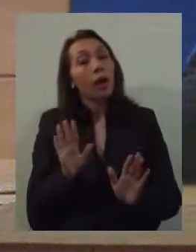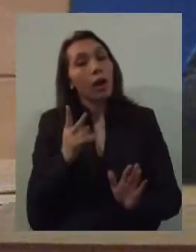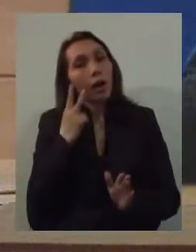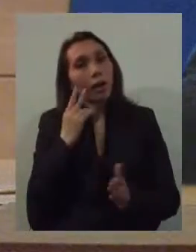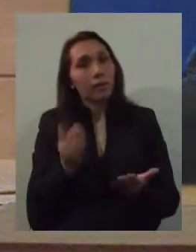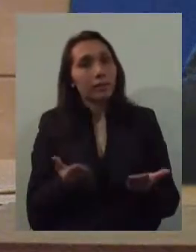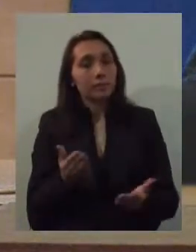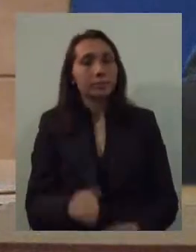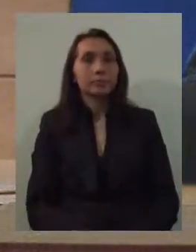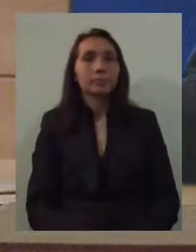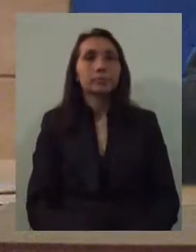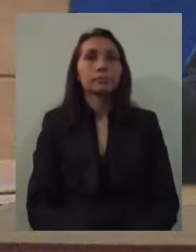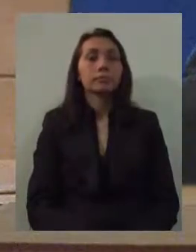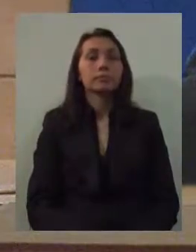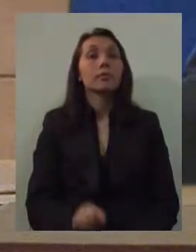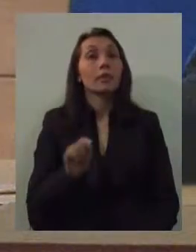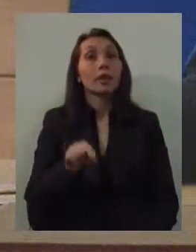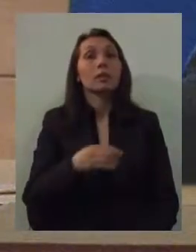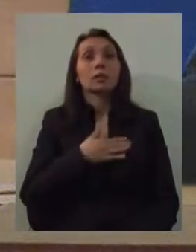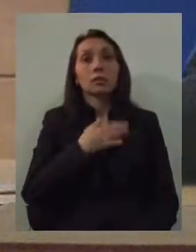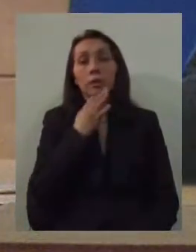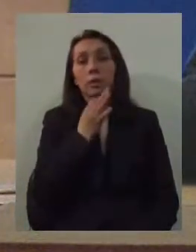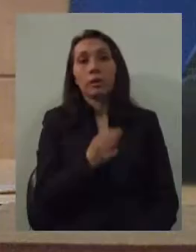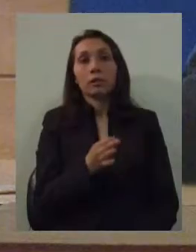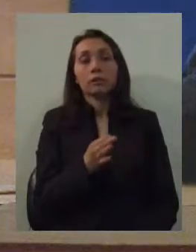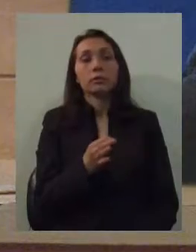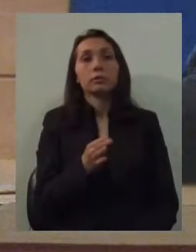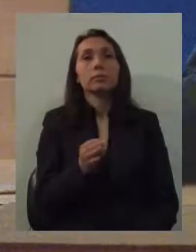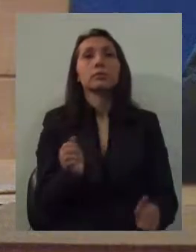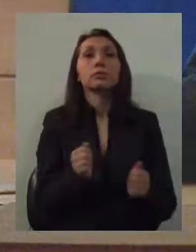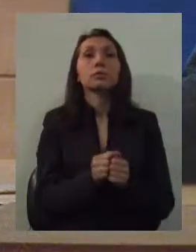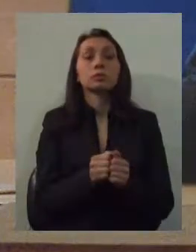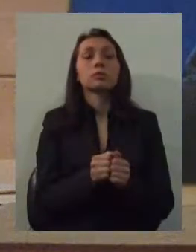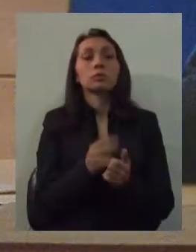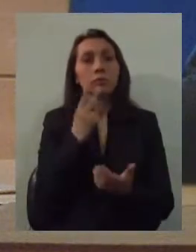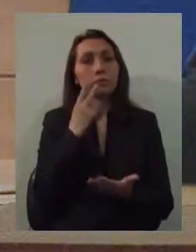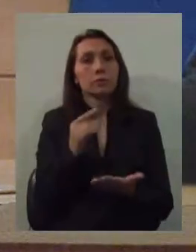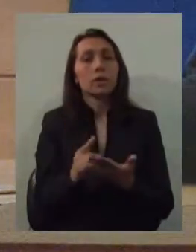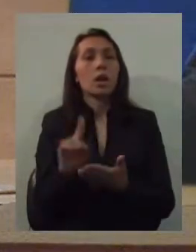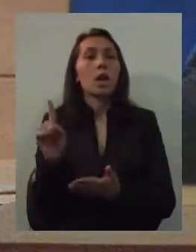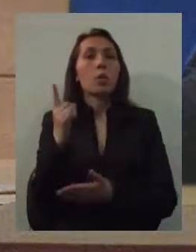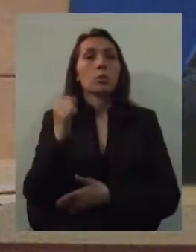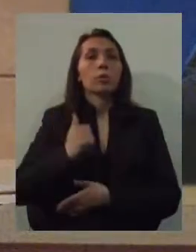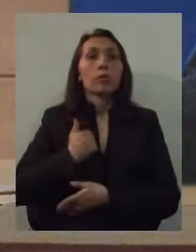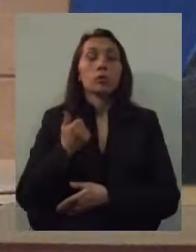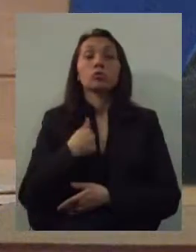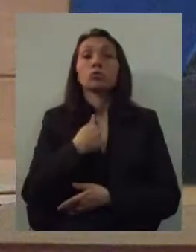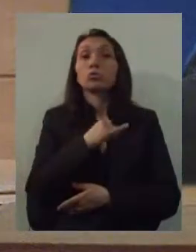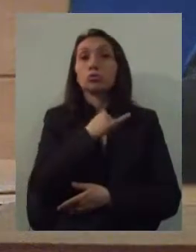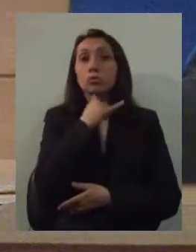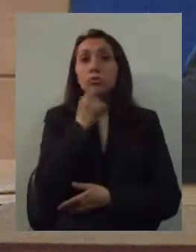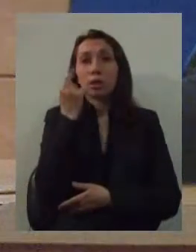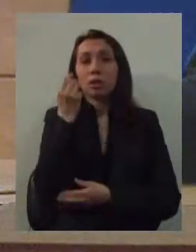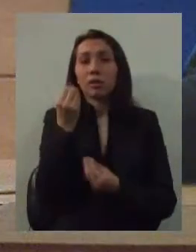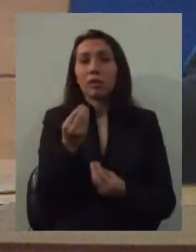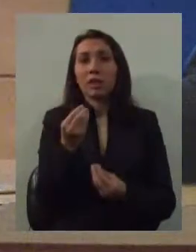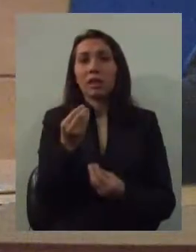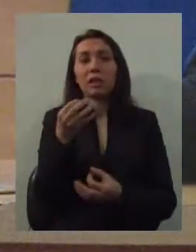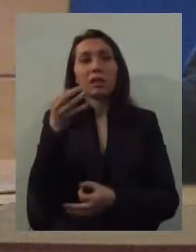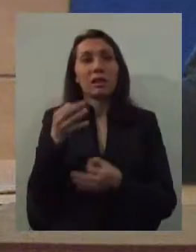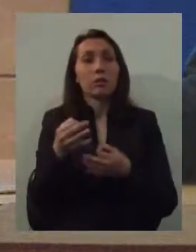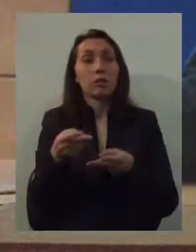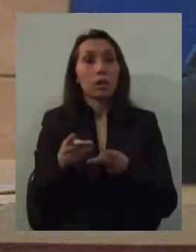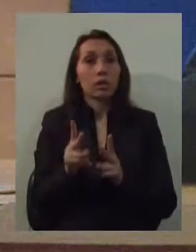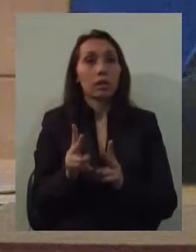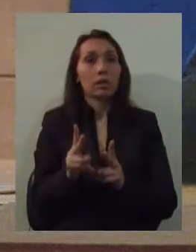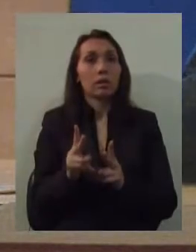determinarlo. Esto queremos decir con el criterio de la autonomía de la voluntad. Yo no sé si entendí muy bien lo de tribunal de derecho.